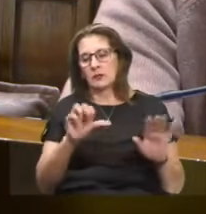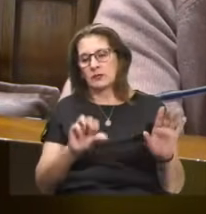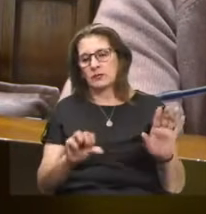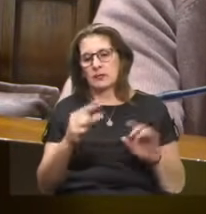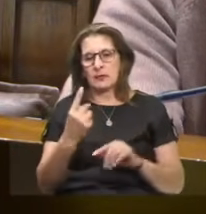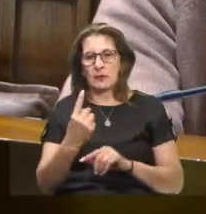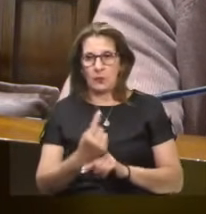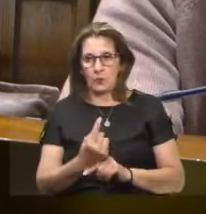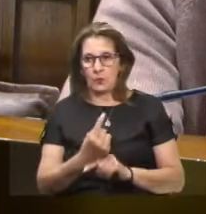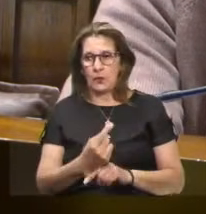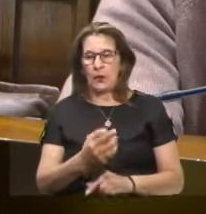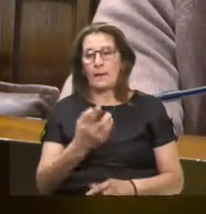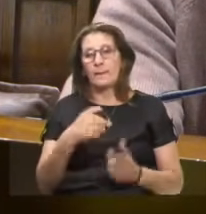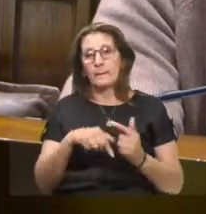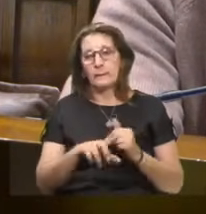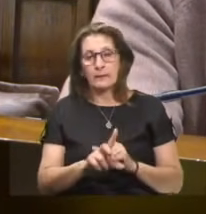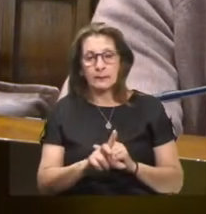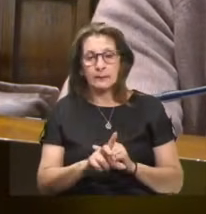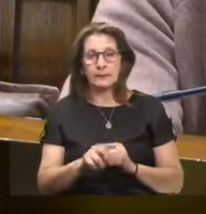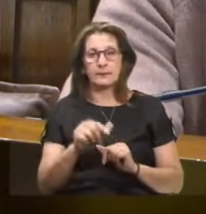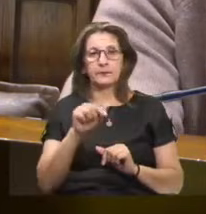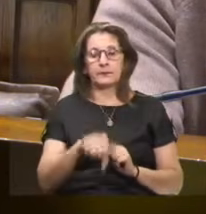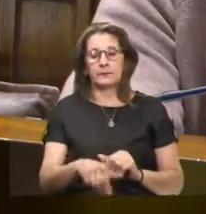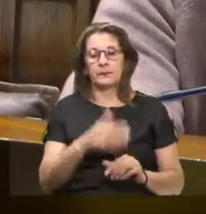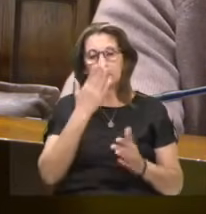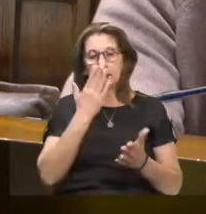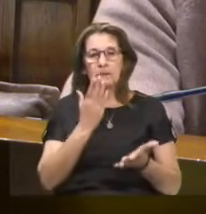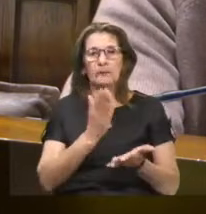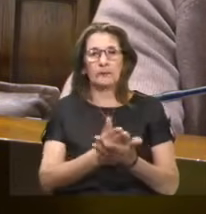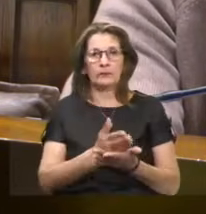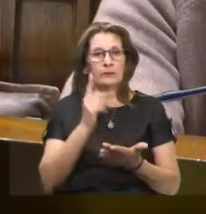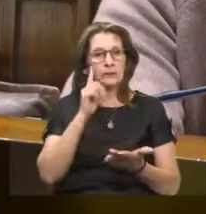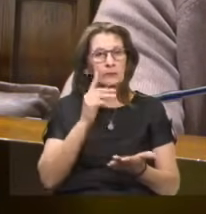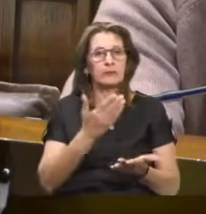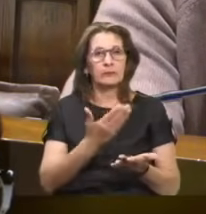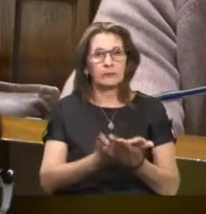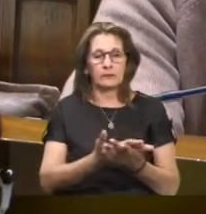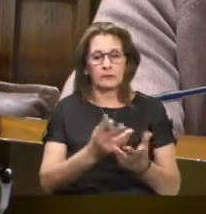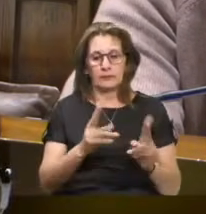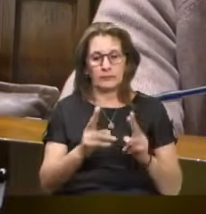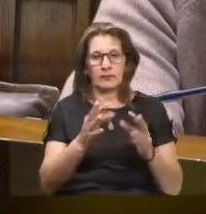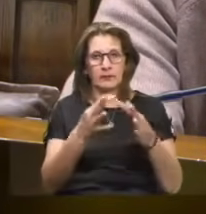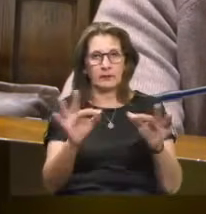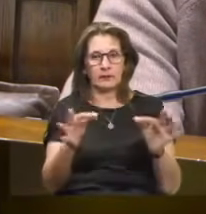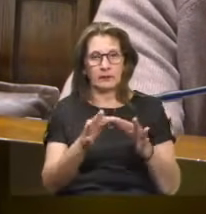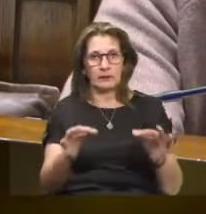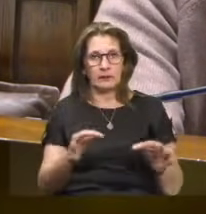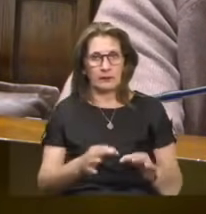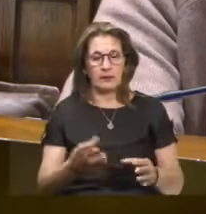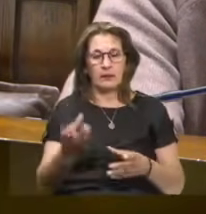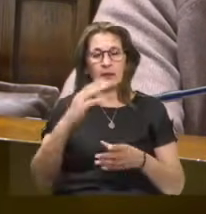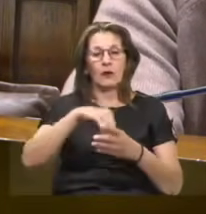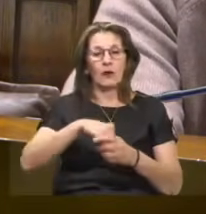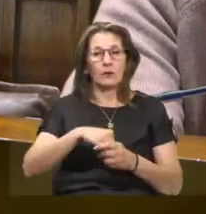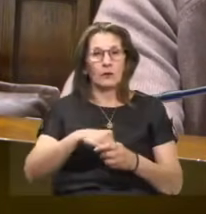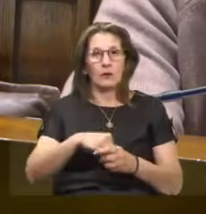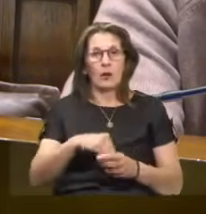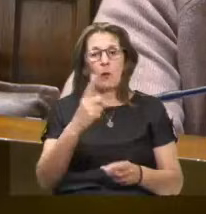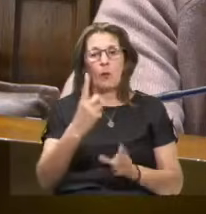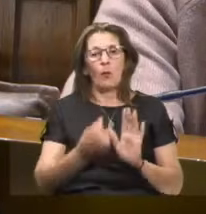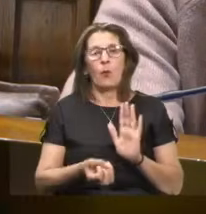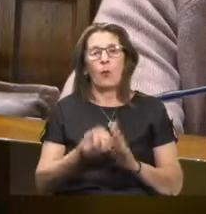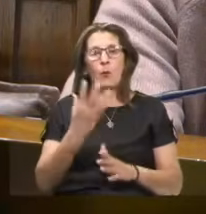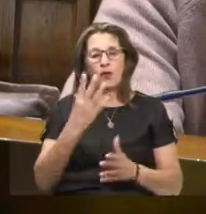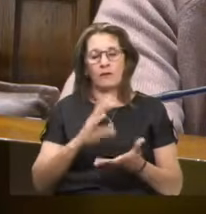18.161. Sin embargo, esta última presenta un matiz de redacción, incorporando un nuevo giro